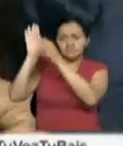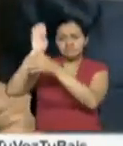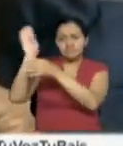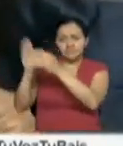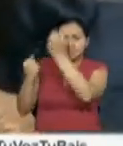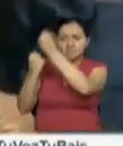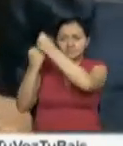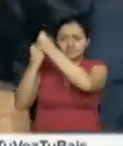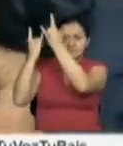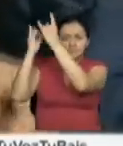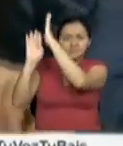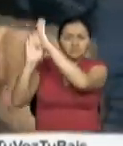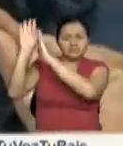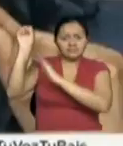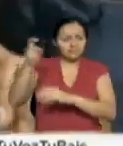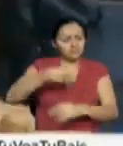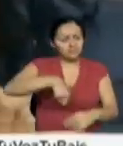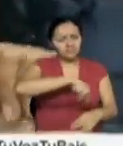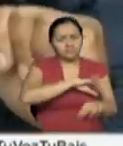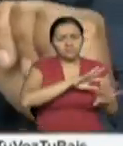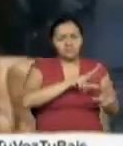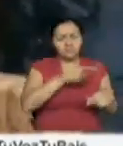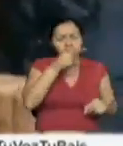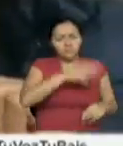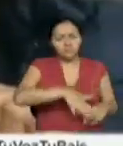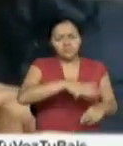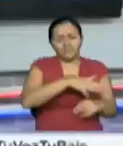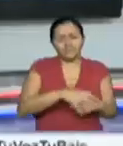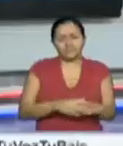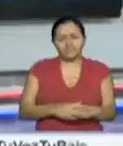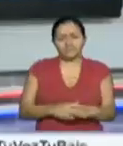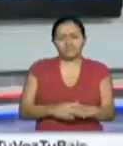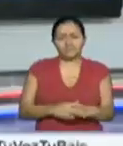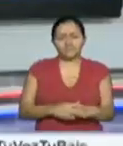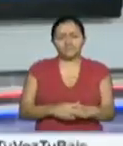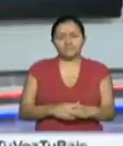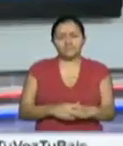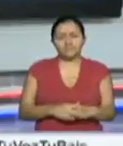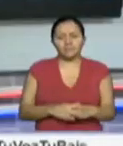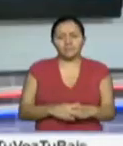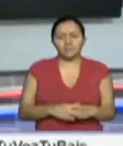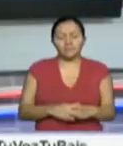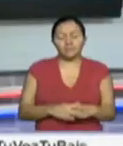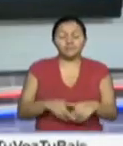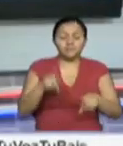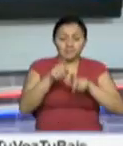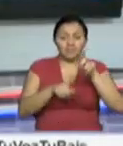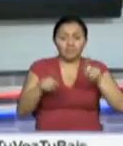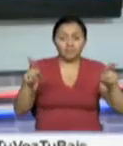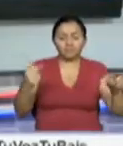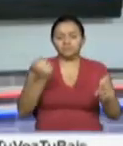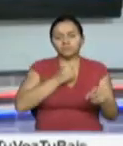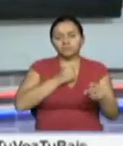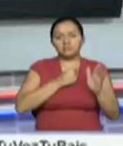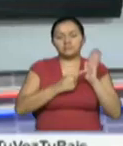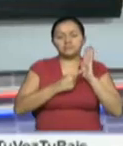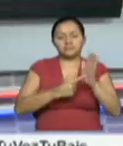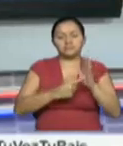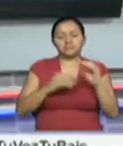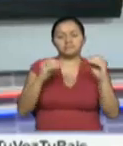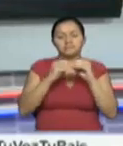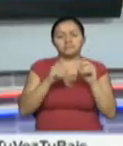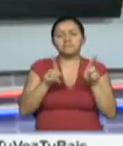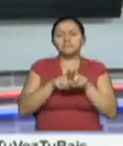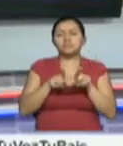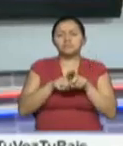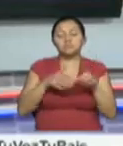en todas partes del mundo, saqueando y robando a la gente pobre. Hay actores protagónicos que hoy tratan de lavarse